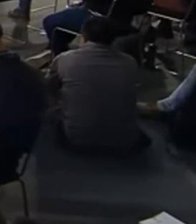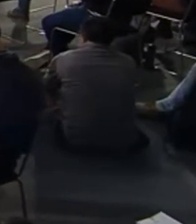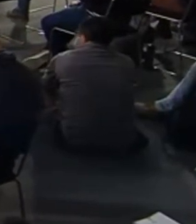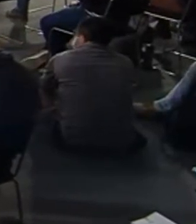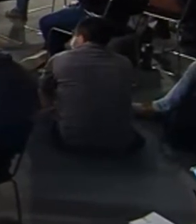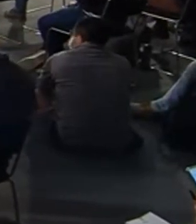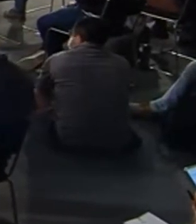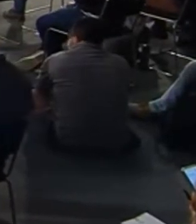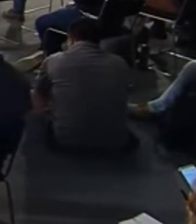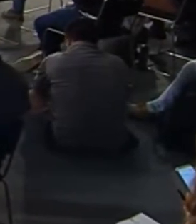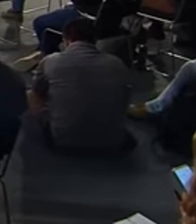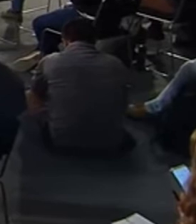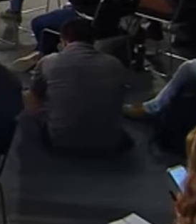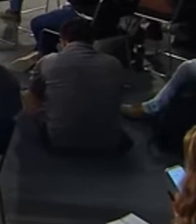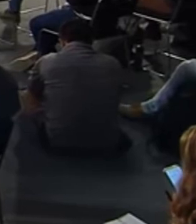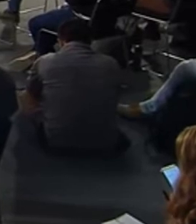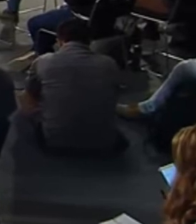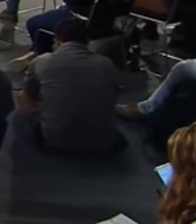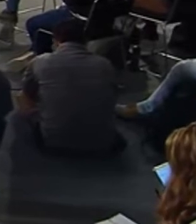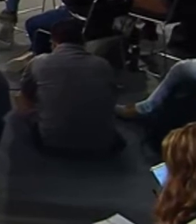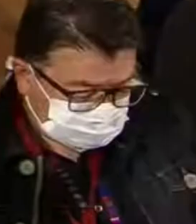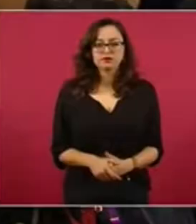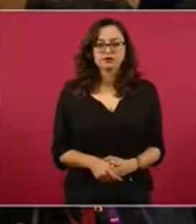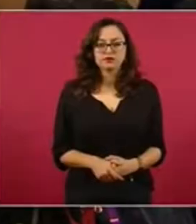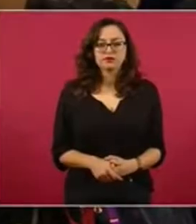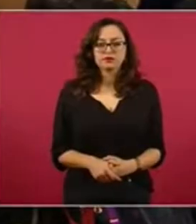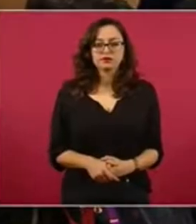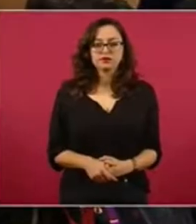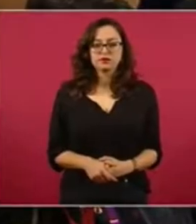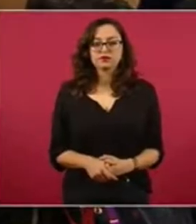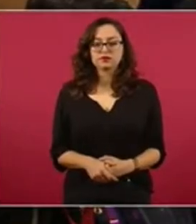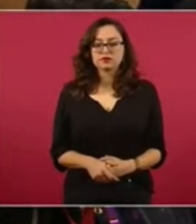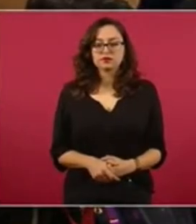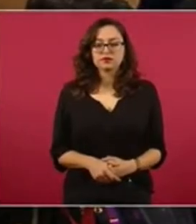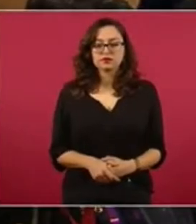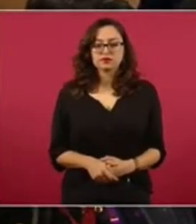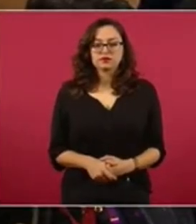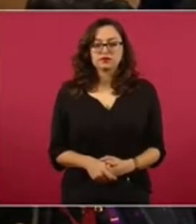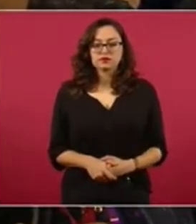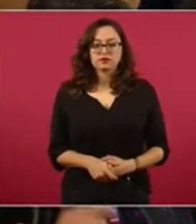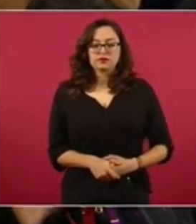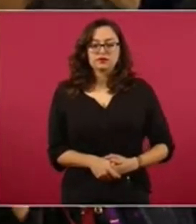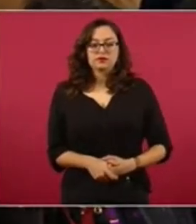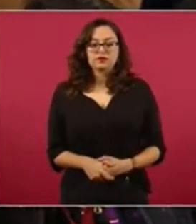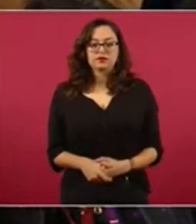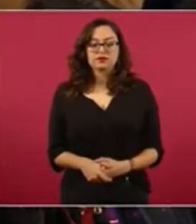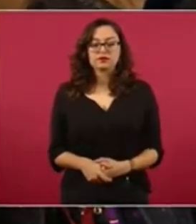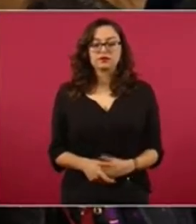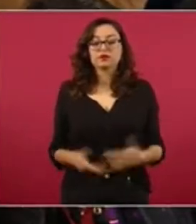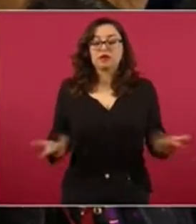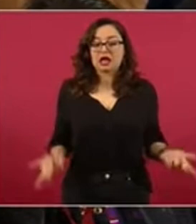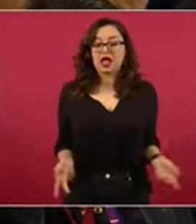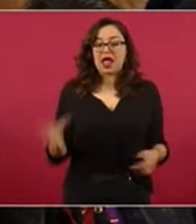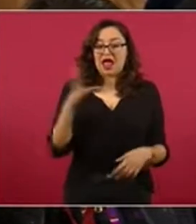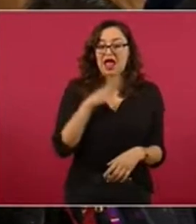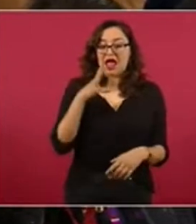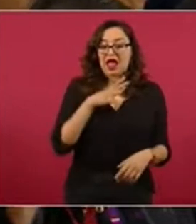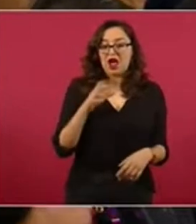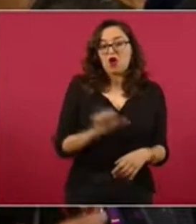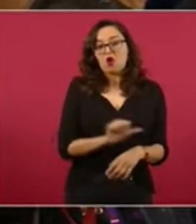esta administración con el que se tienen obviamente las pruebas. Y con esas tres REBUEs están dando las